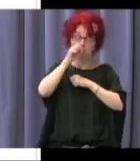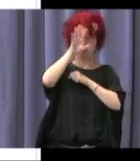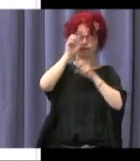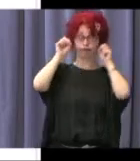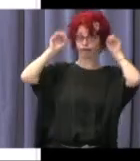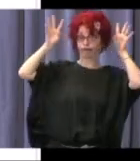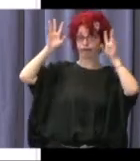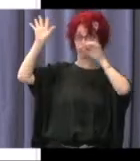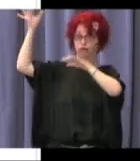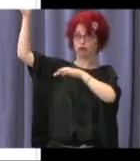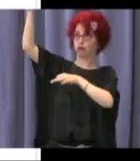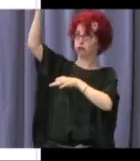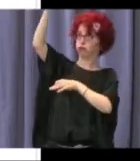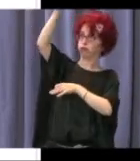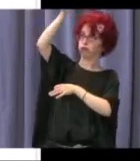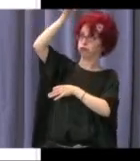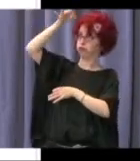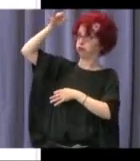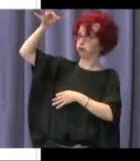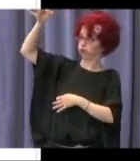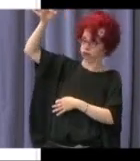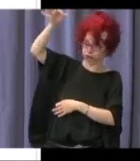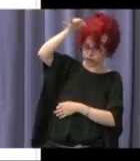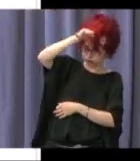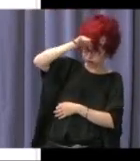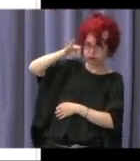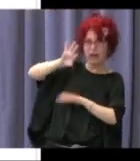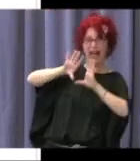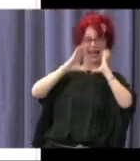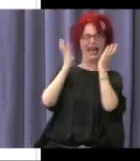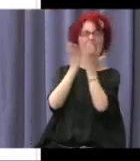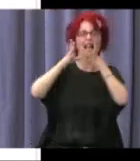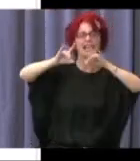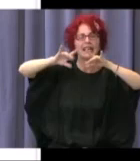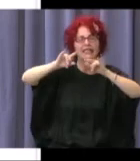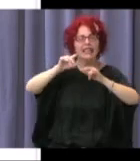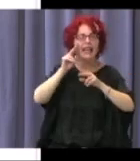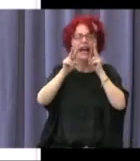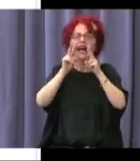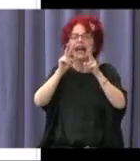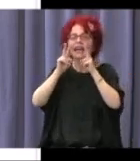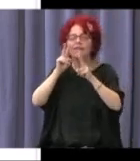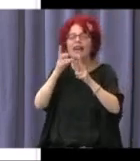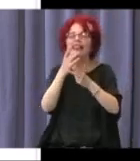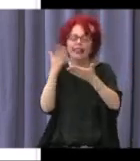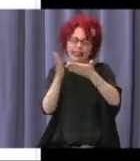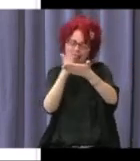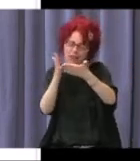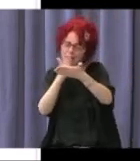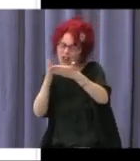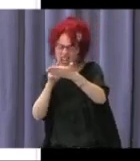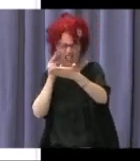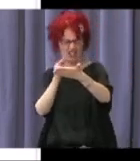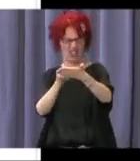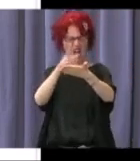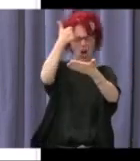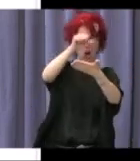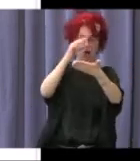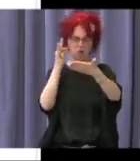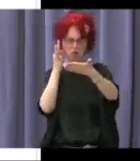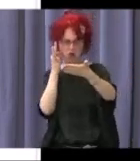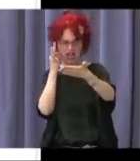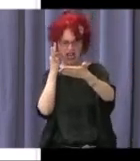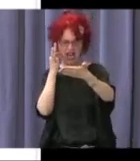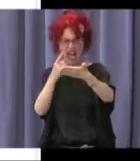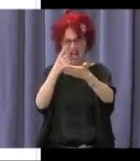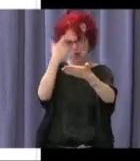va a consultar ya hoy día el extraterrestre. Y entonces se empapa de qué han consistido la Tierra y deduce que hay dos sexos y dice, socorro, hay uno que lo ha hecho